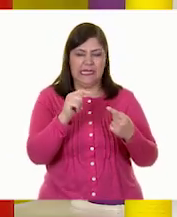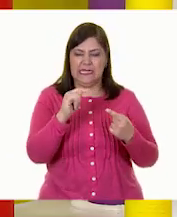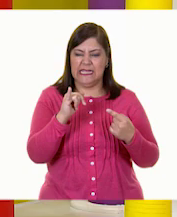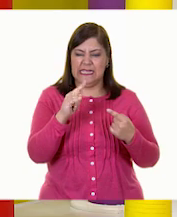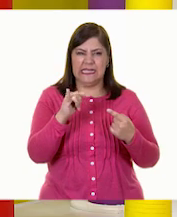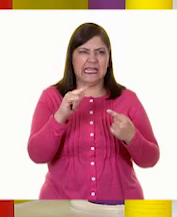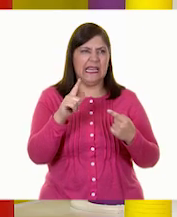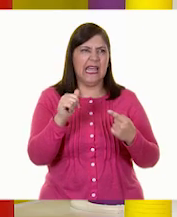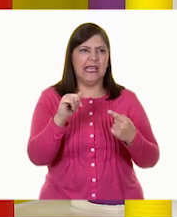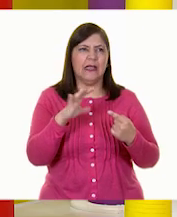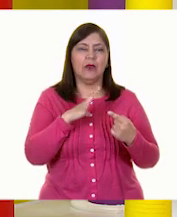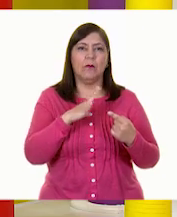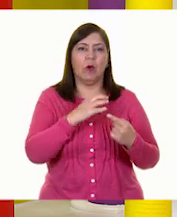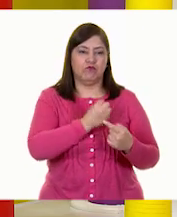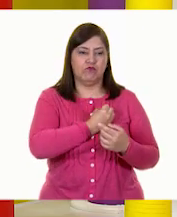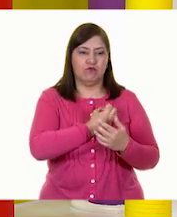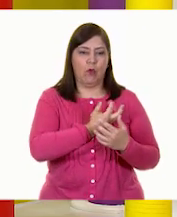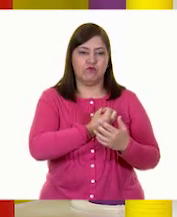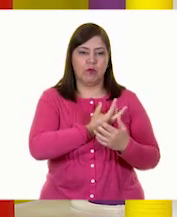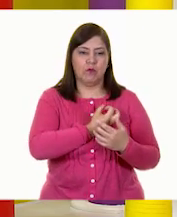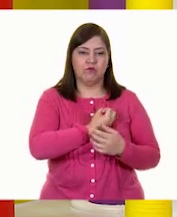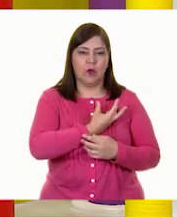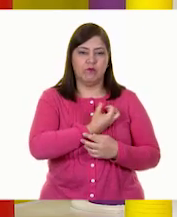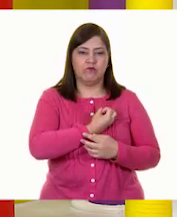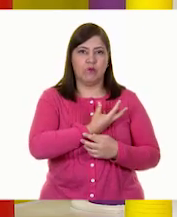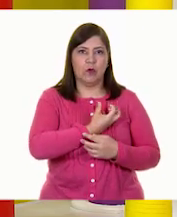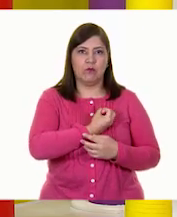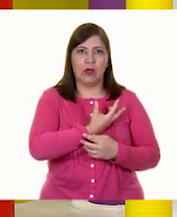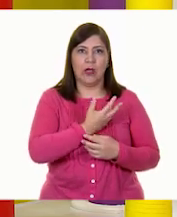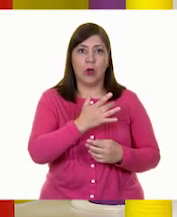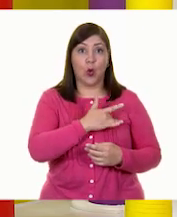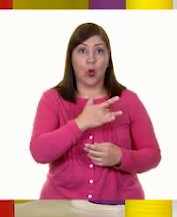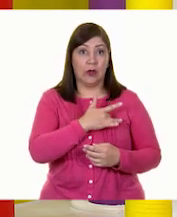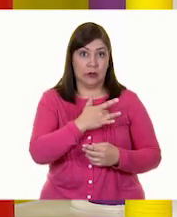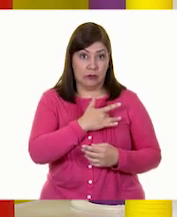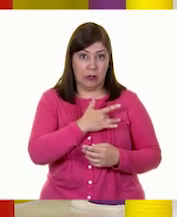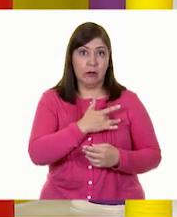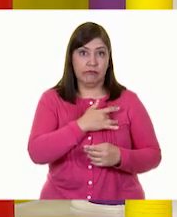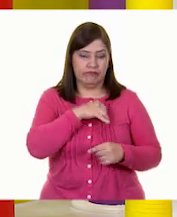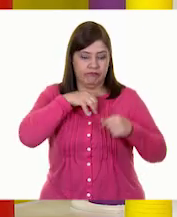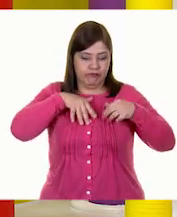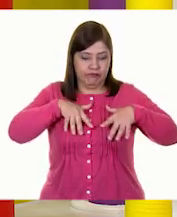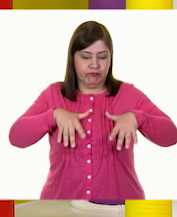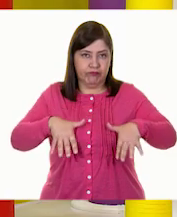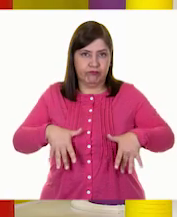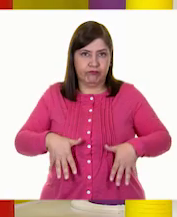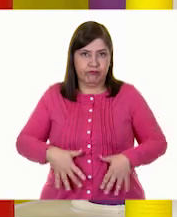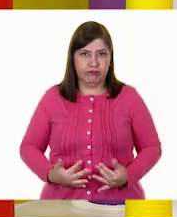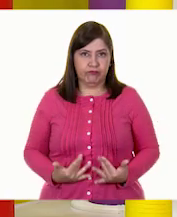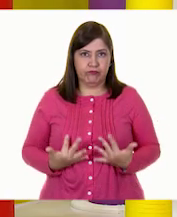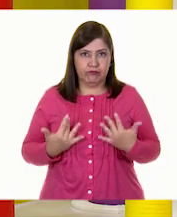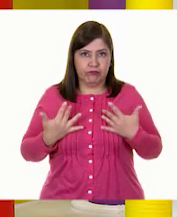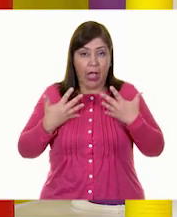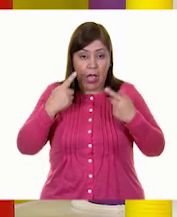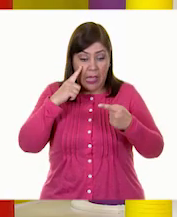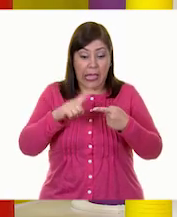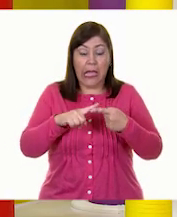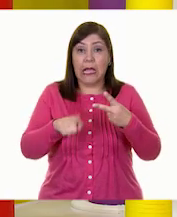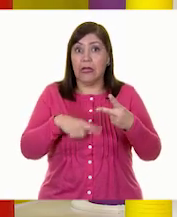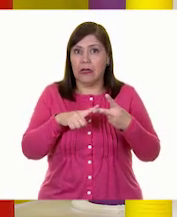o sea, bueno, cuando el corazón... Cuando está pum, pum, pum, pum. Ajá, pum, cuando el corazón bombea, se mueve. Es